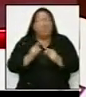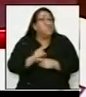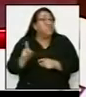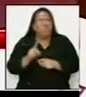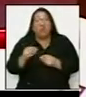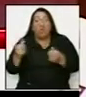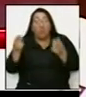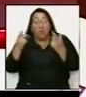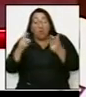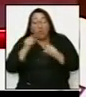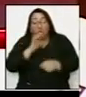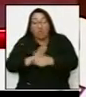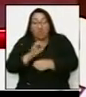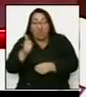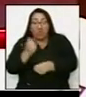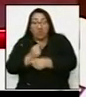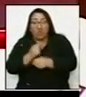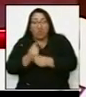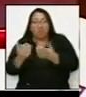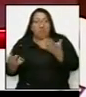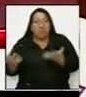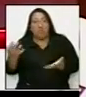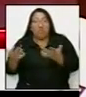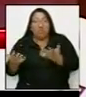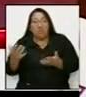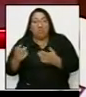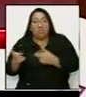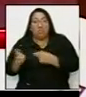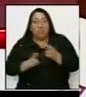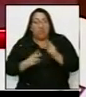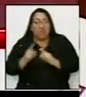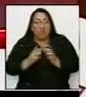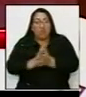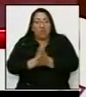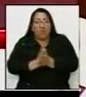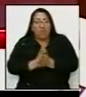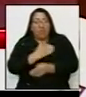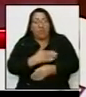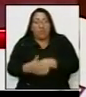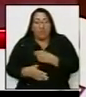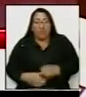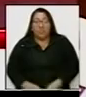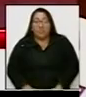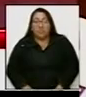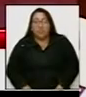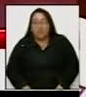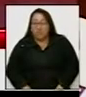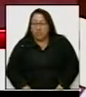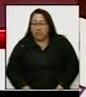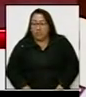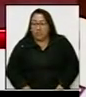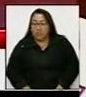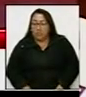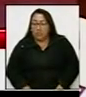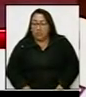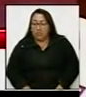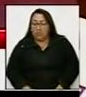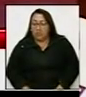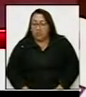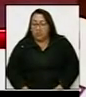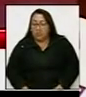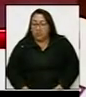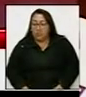estado cumpliendo sus funciones ahí, más bien se han prestado una serie de cosas absolutamente ilegales con los que han